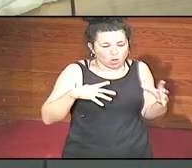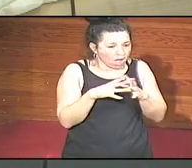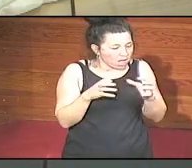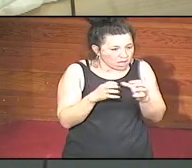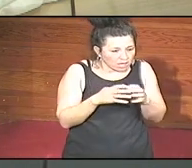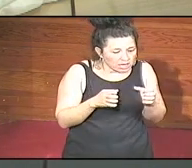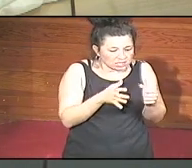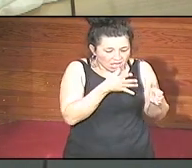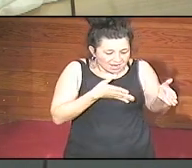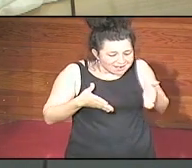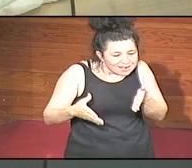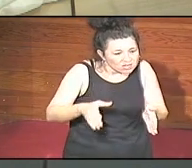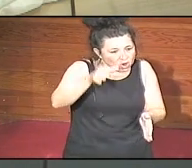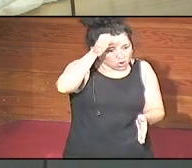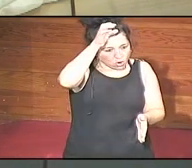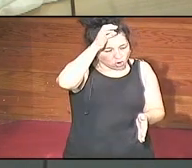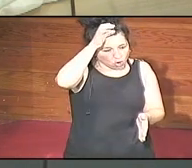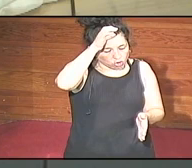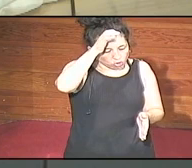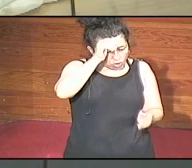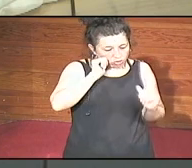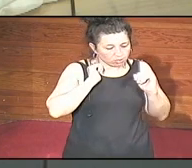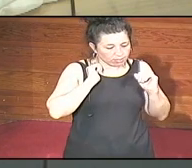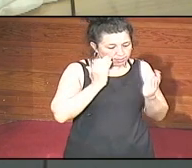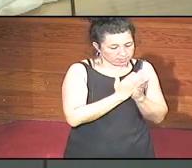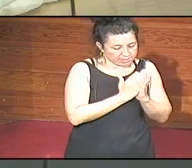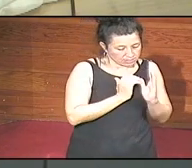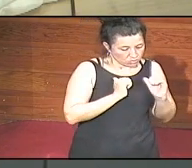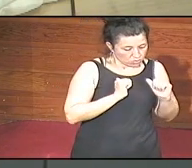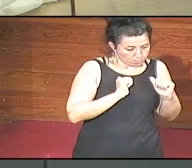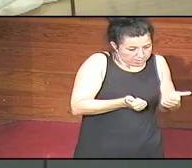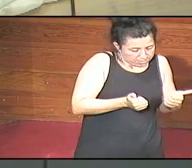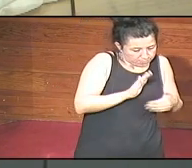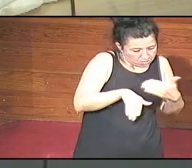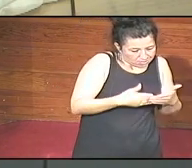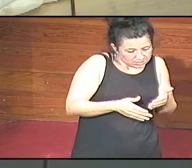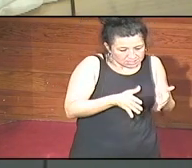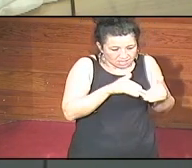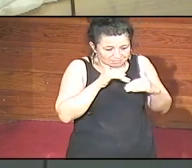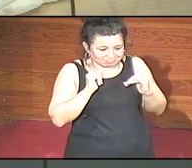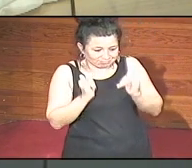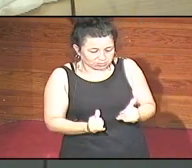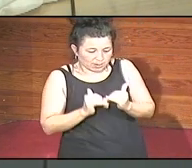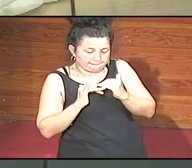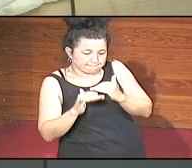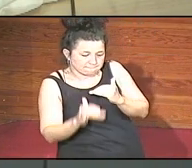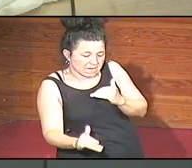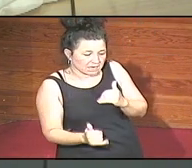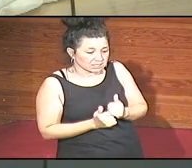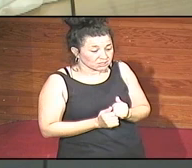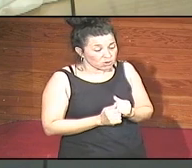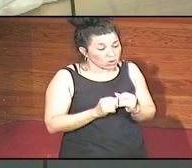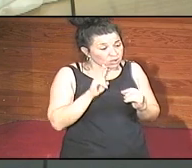el río congo desde las fuentes a la desembocadura y una de las historias que me puse a tratar más fue de la tala ilegal